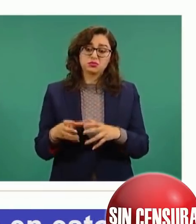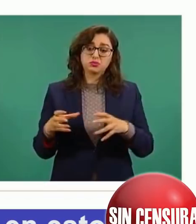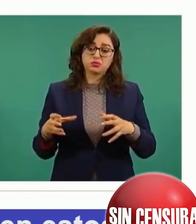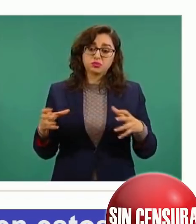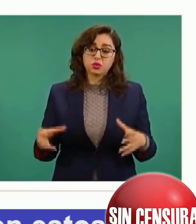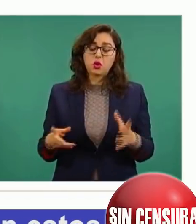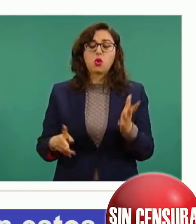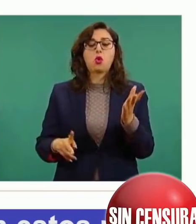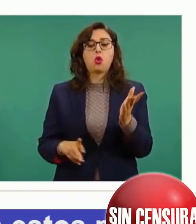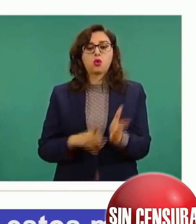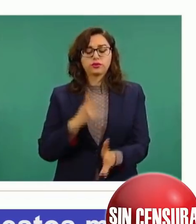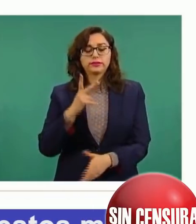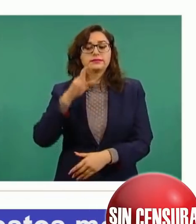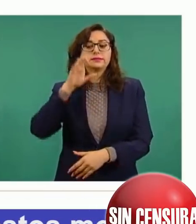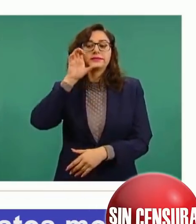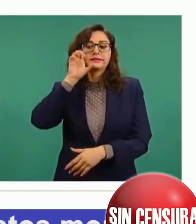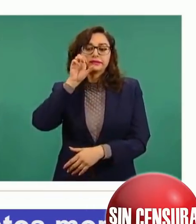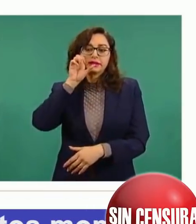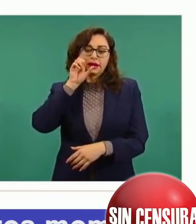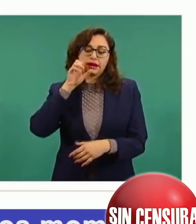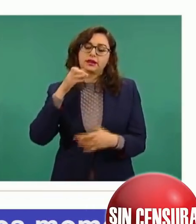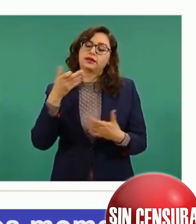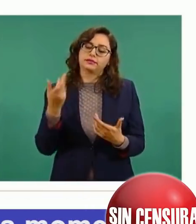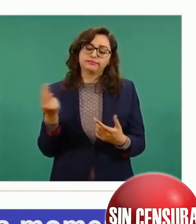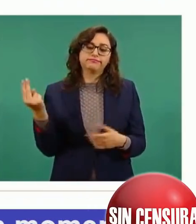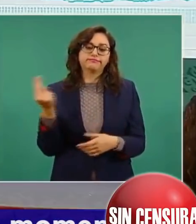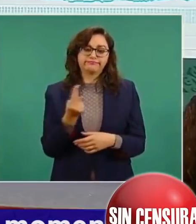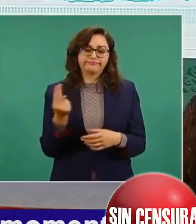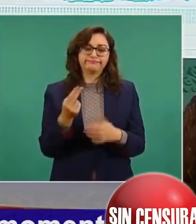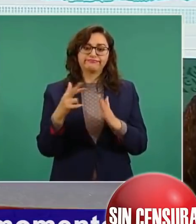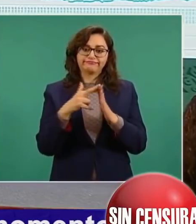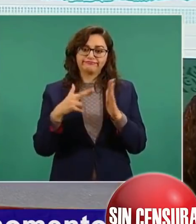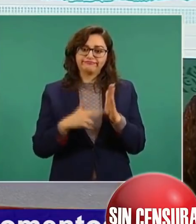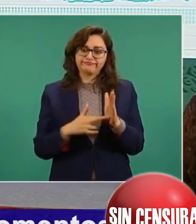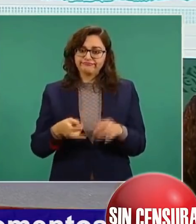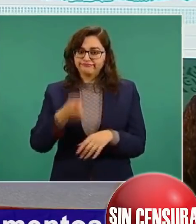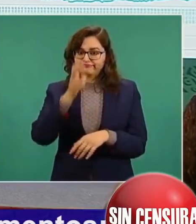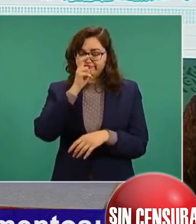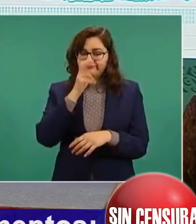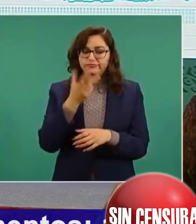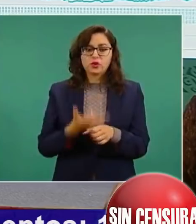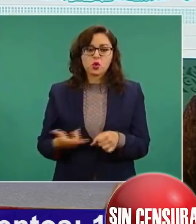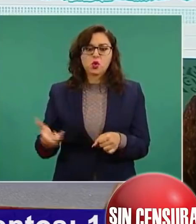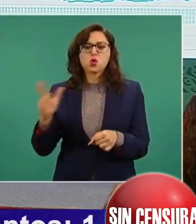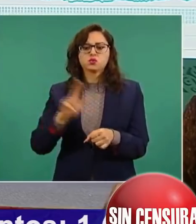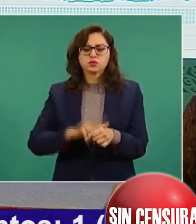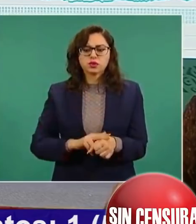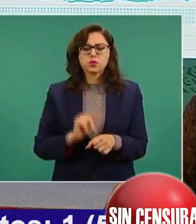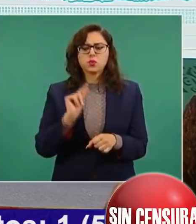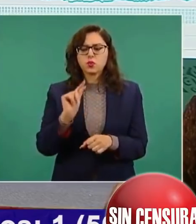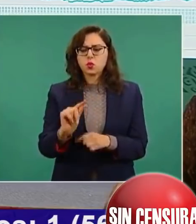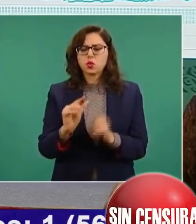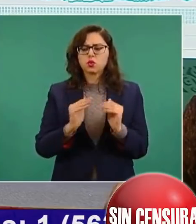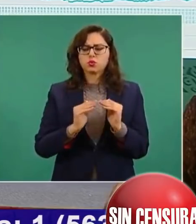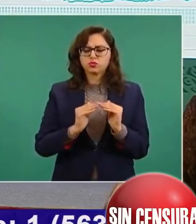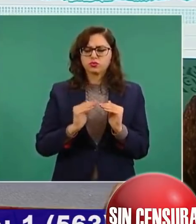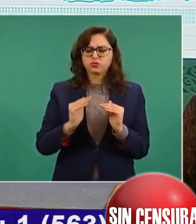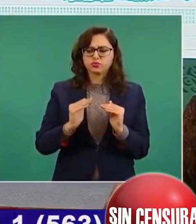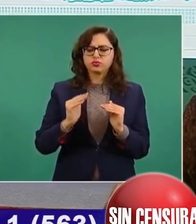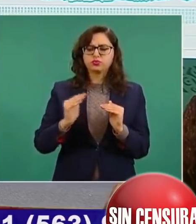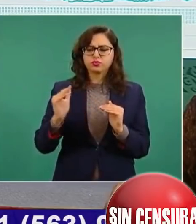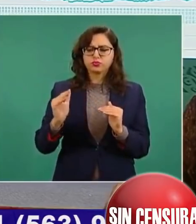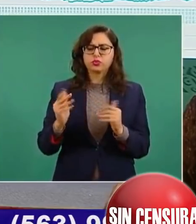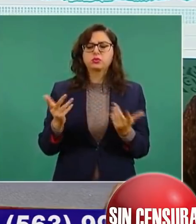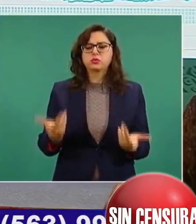para nuevamente poner algunas restricciones de la movilidad. La siguiente, su hospitalización levemente, lentamente en